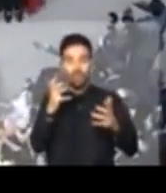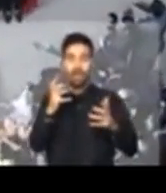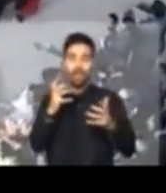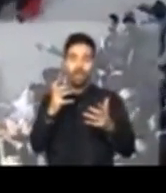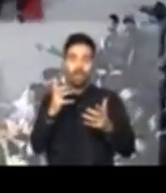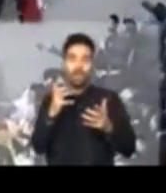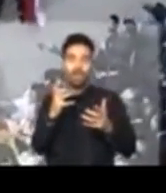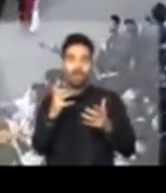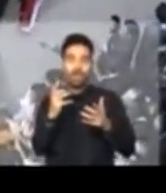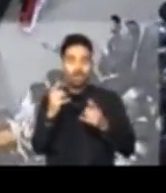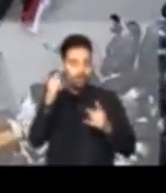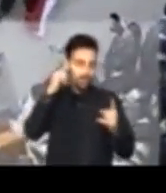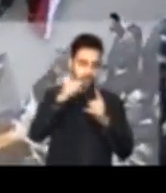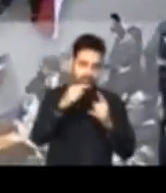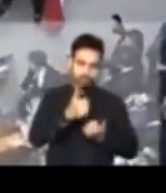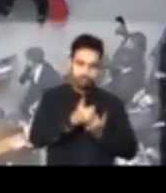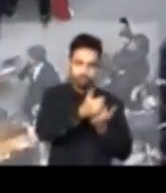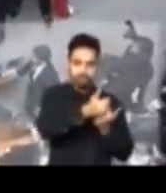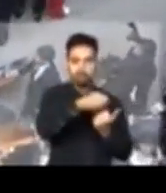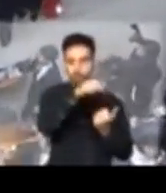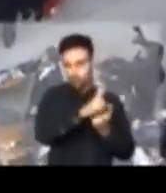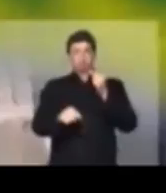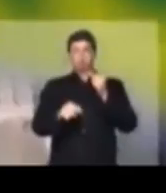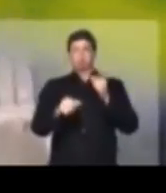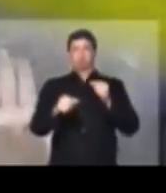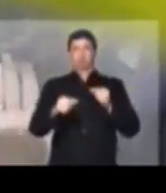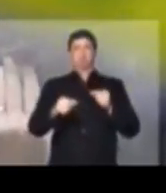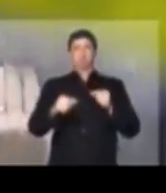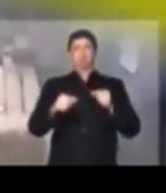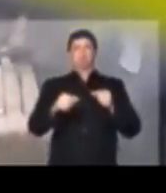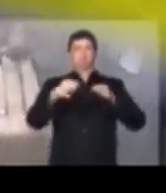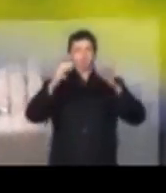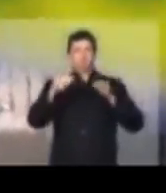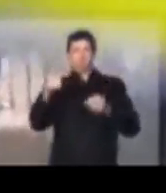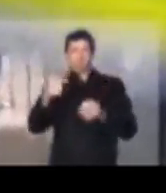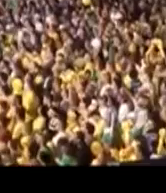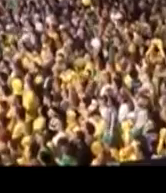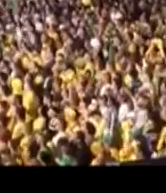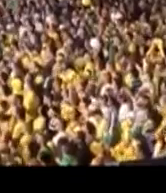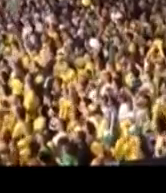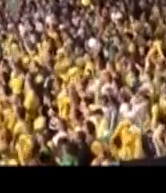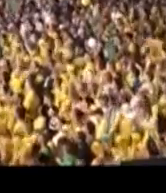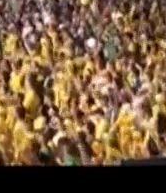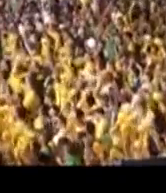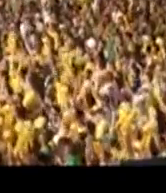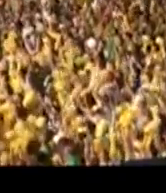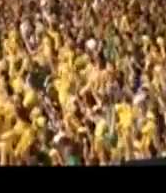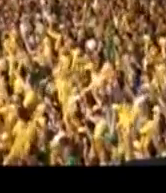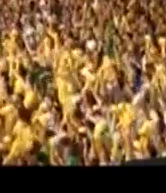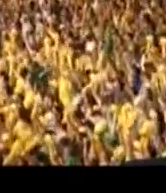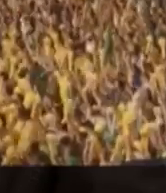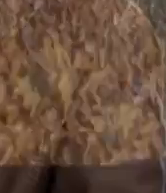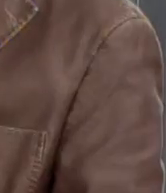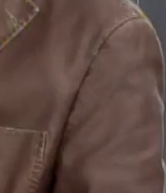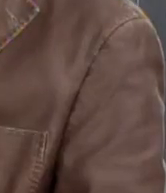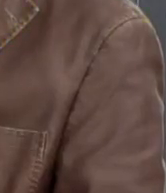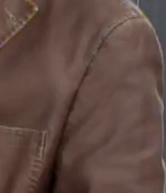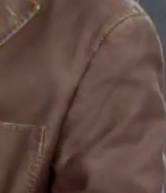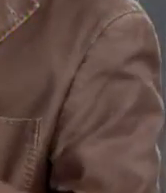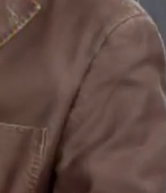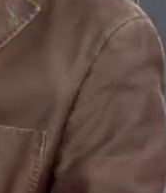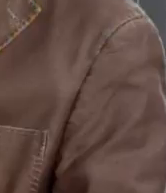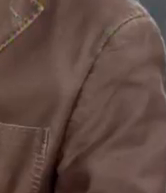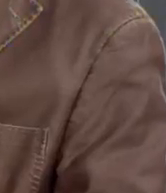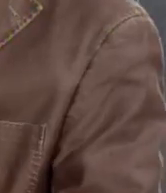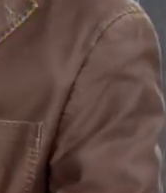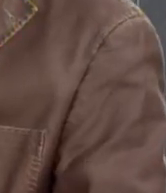de cierto tipo de golpes que son constitucionales y no como en el pasado que eran golpes de Estado llevados a cabo por los militares, en donde paradójicamente